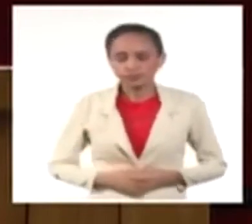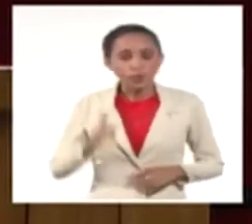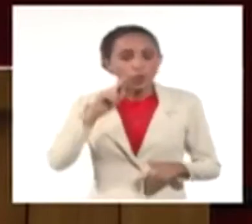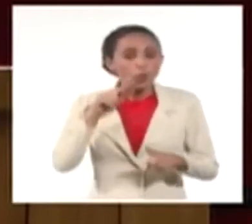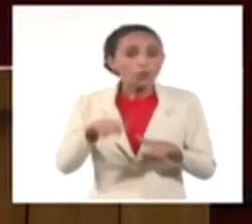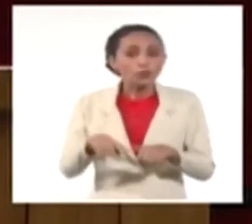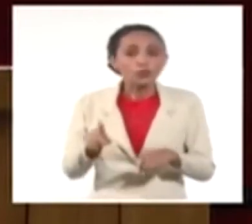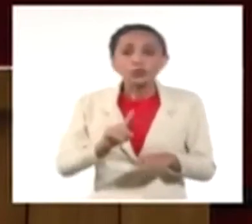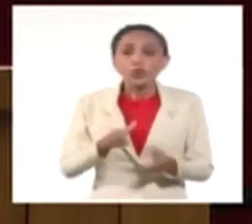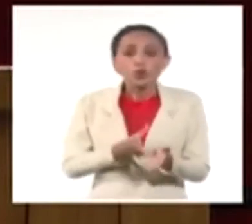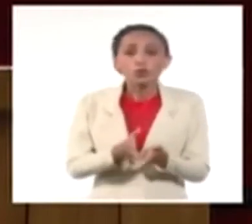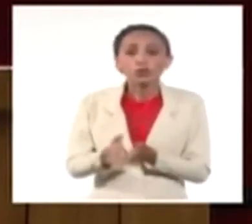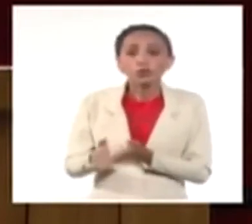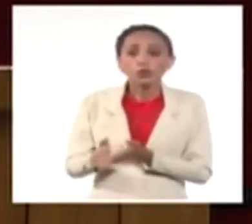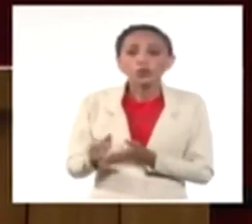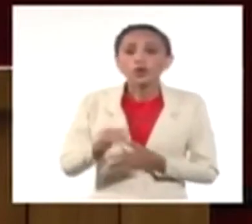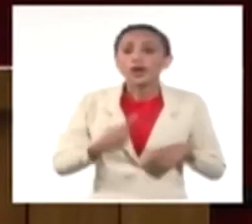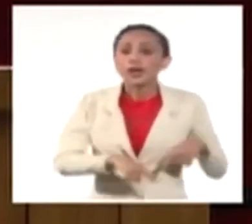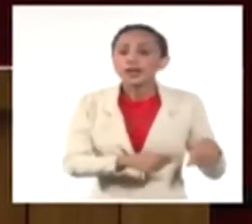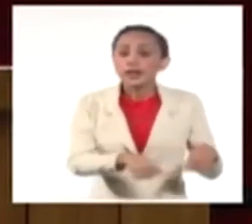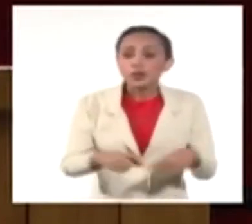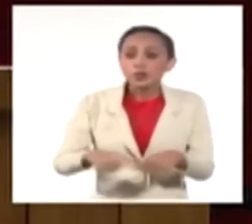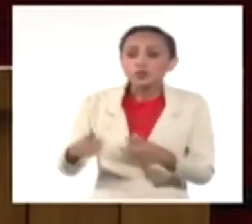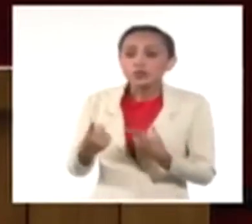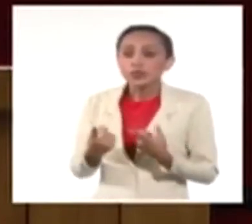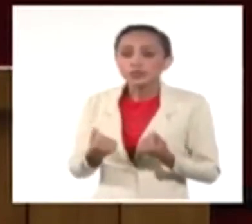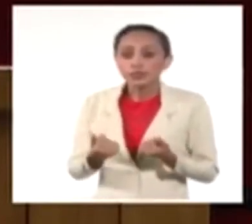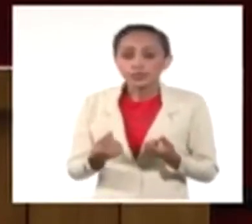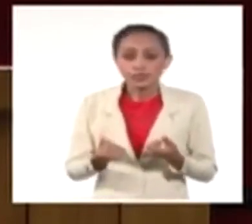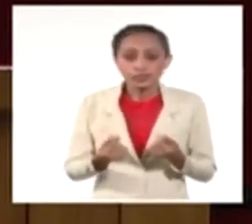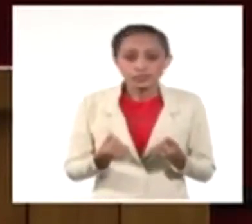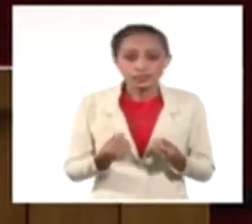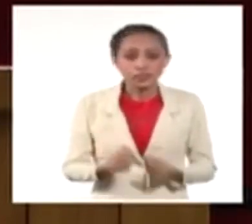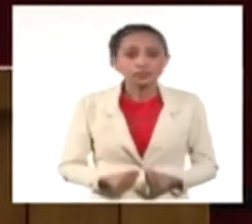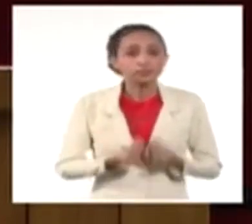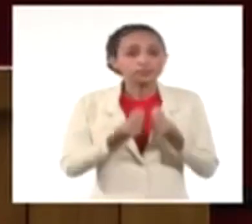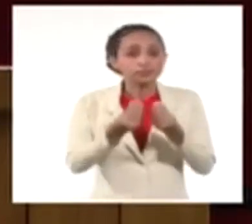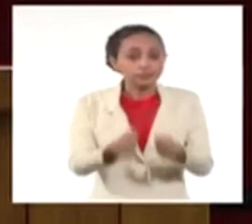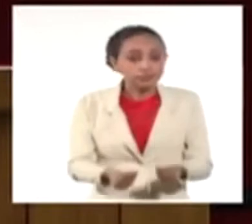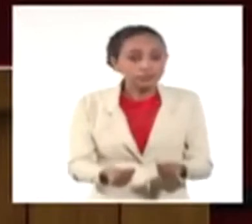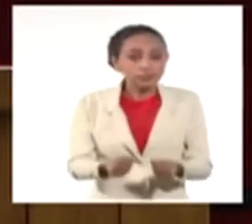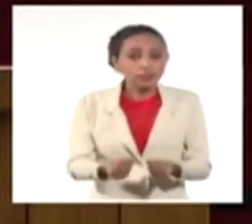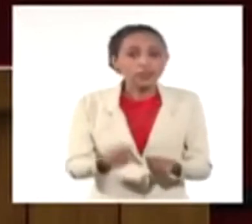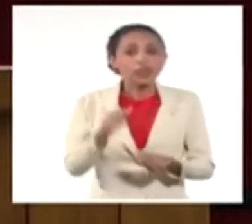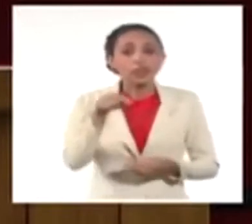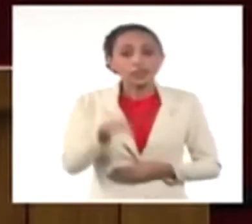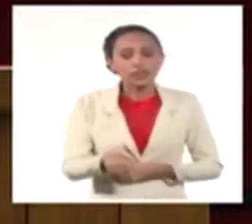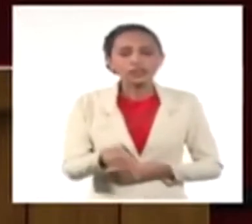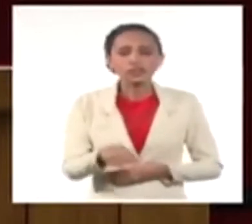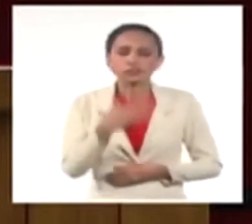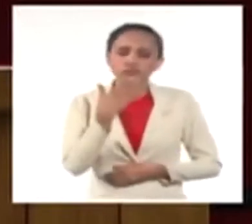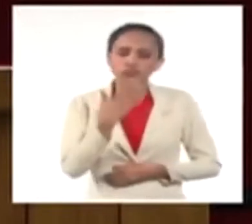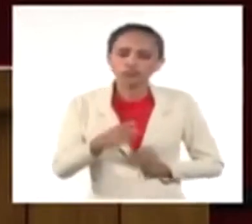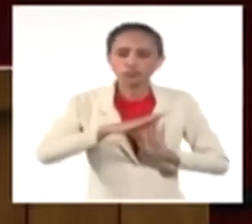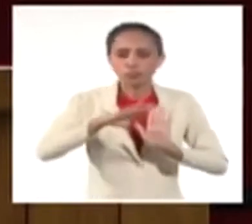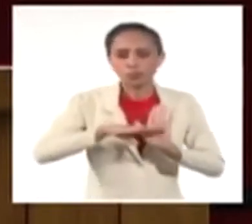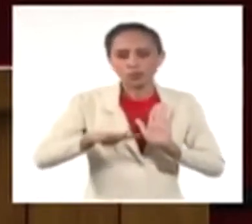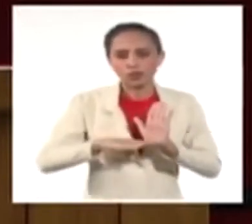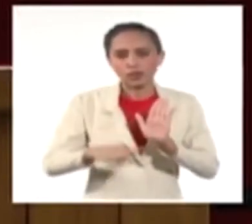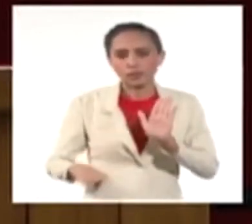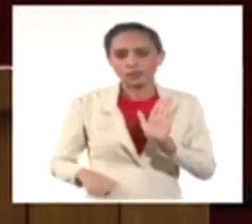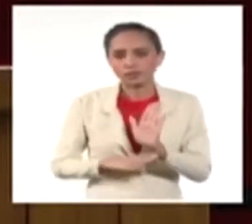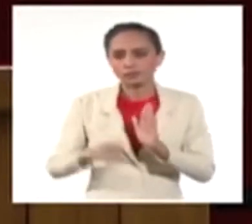continuar inmovilizando recursos financieros otorgados en este noble y humanista programa. Desde